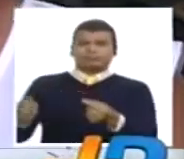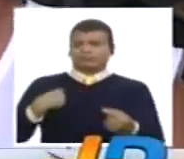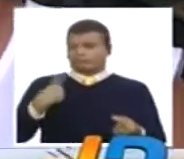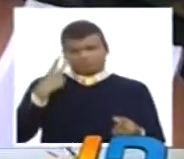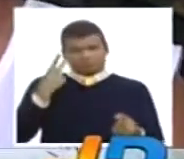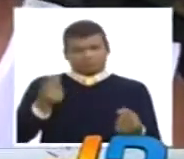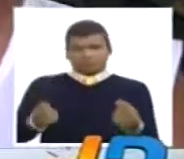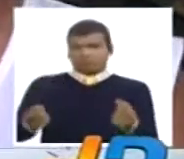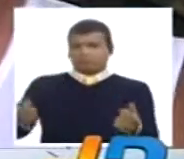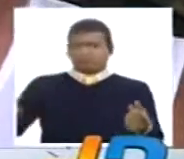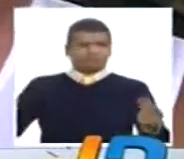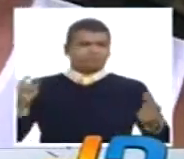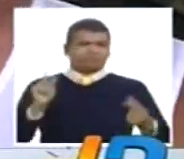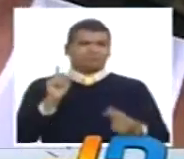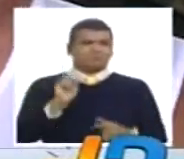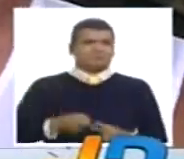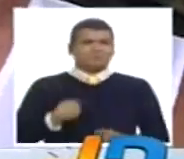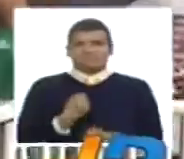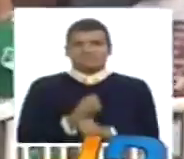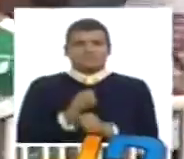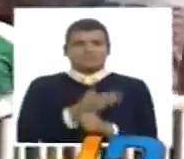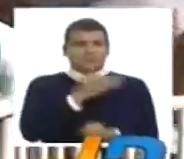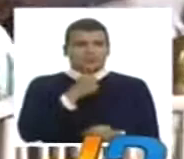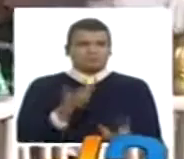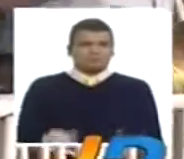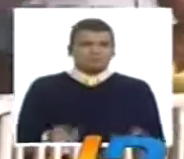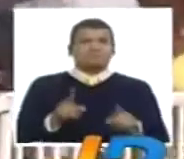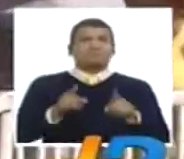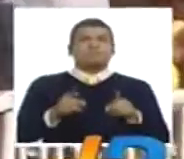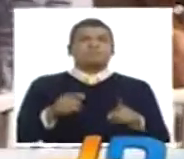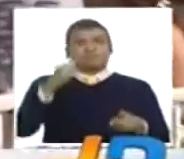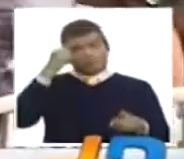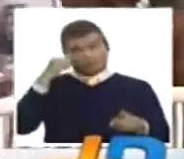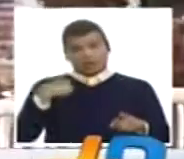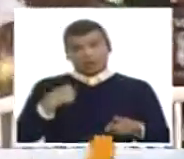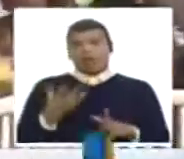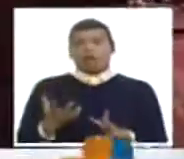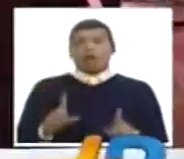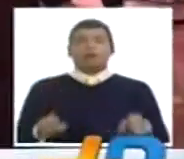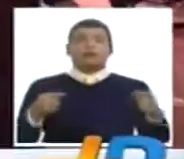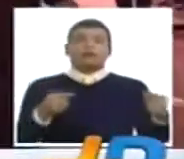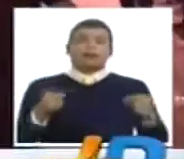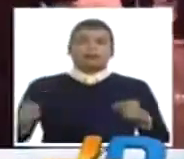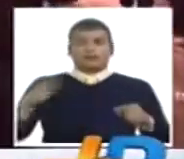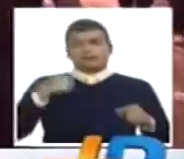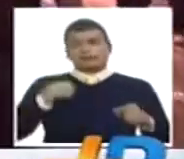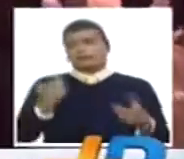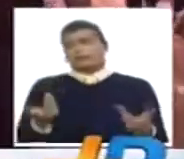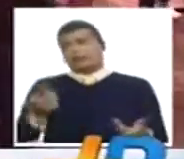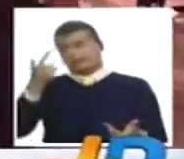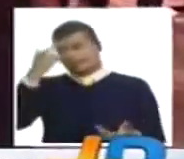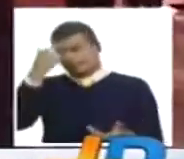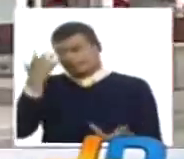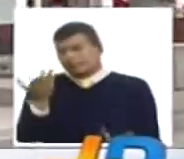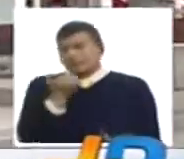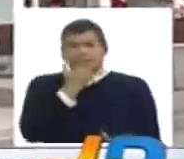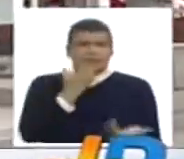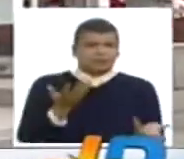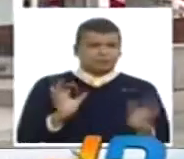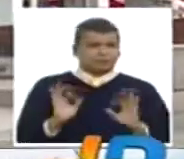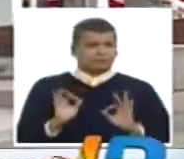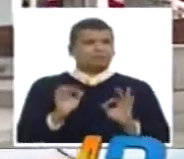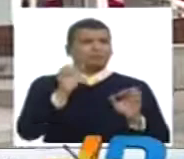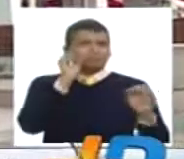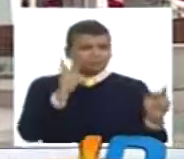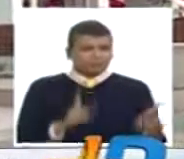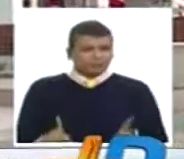suspendido los trabajos porque no hay trabajo. Pero no todos extrañarán los juegos del Deportivo Cali y el América en el Pascual. Los empleados de